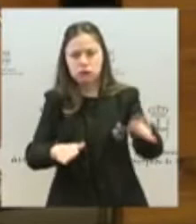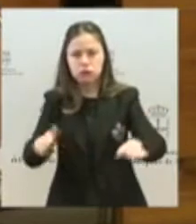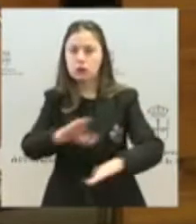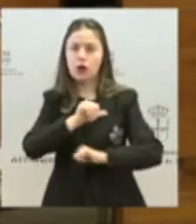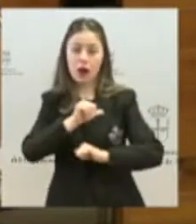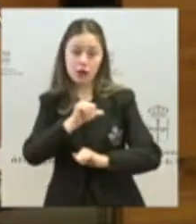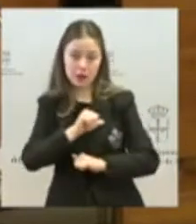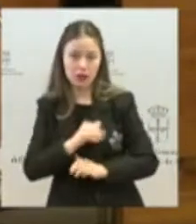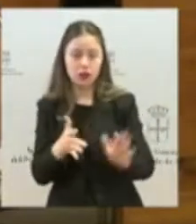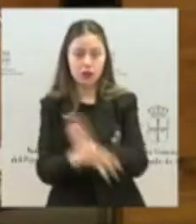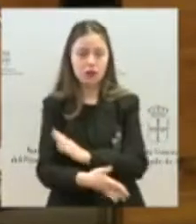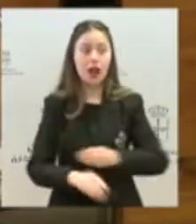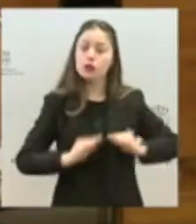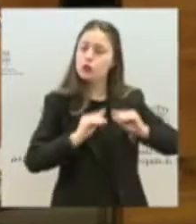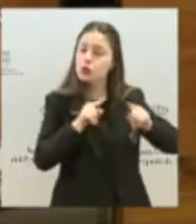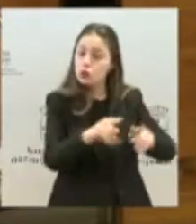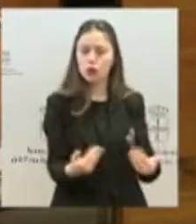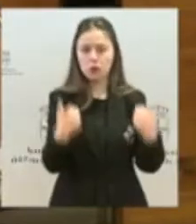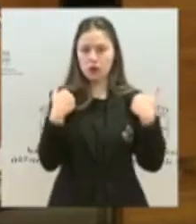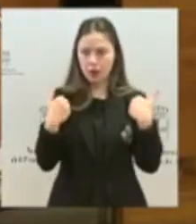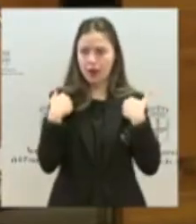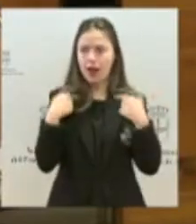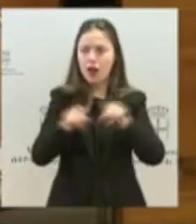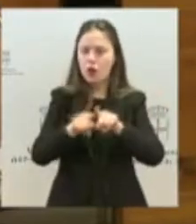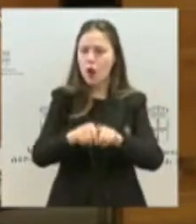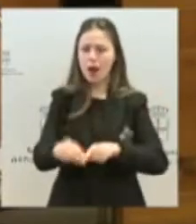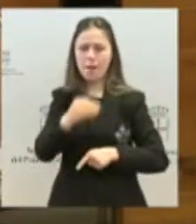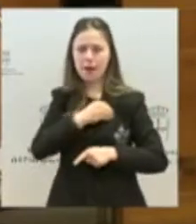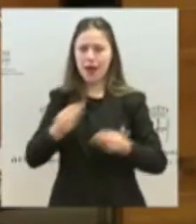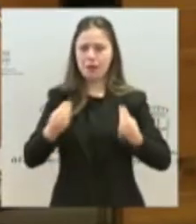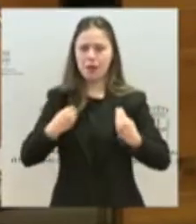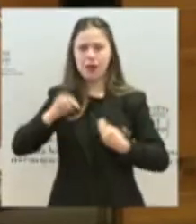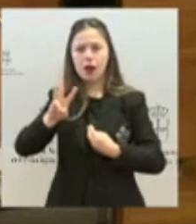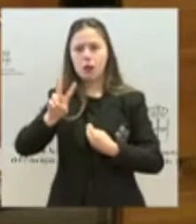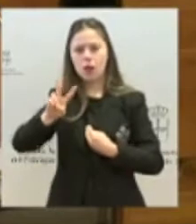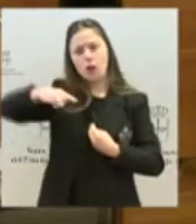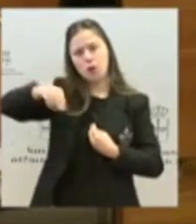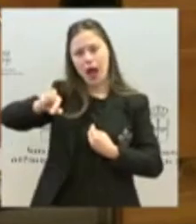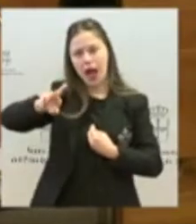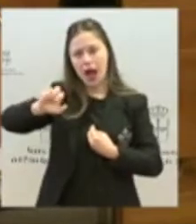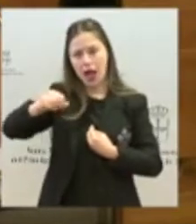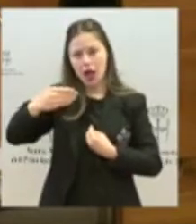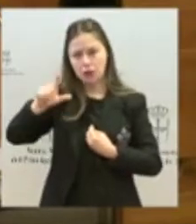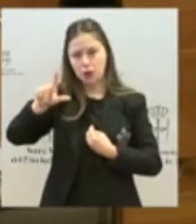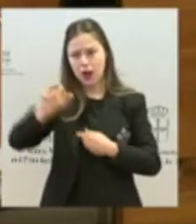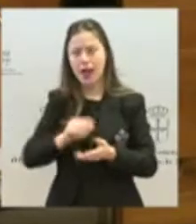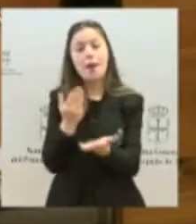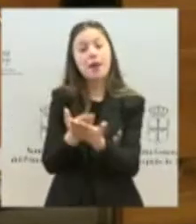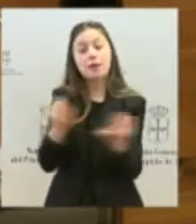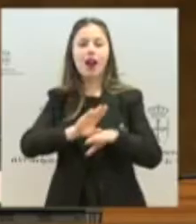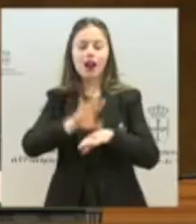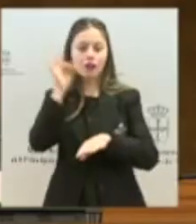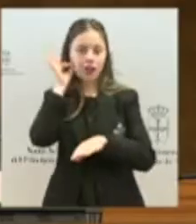el drama de las viviendas de Pumarabule. Lo que le pedimos es que lo hagan ya y de forma inmediata. Muchas